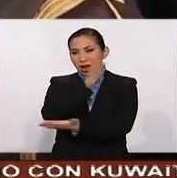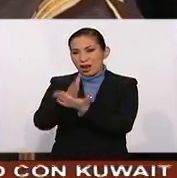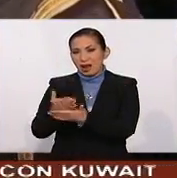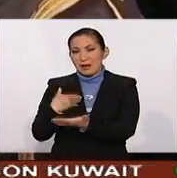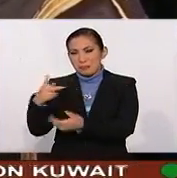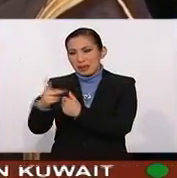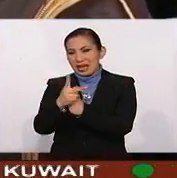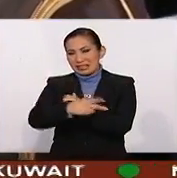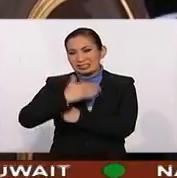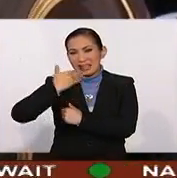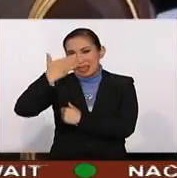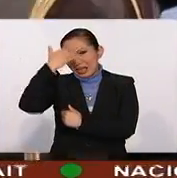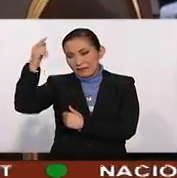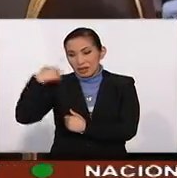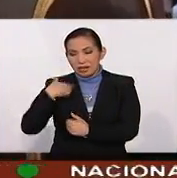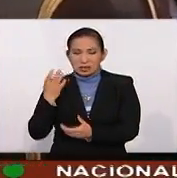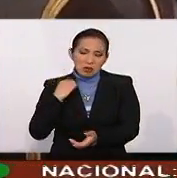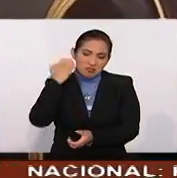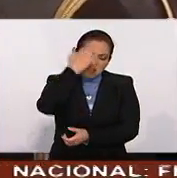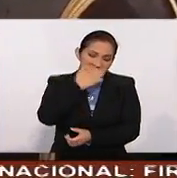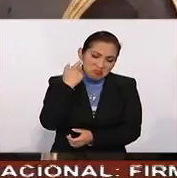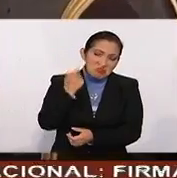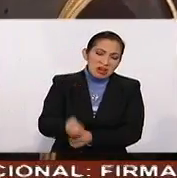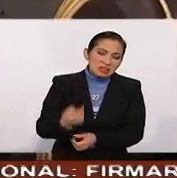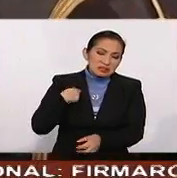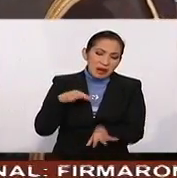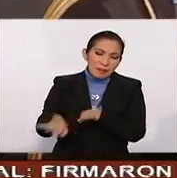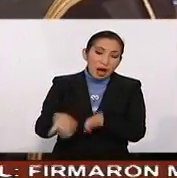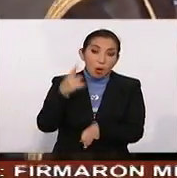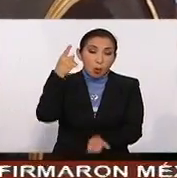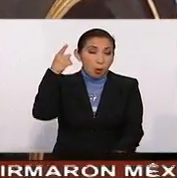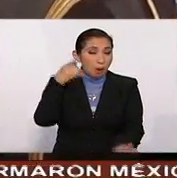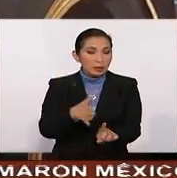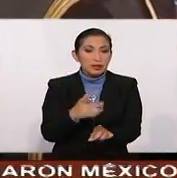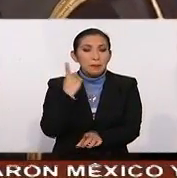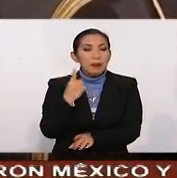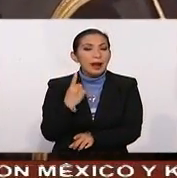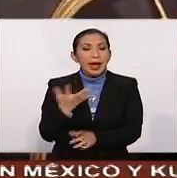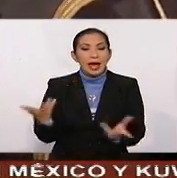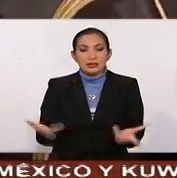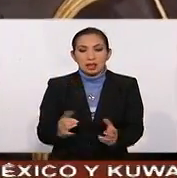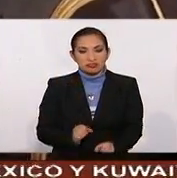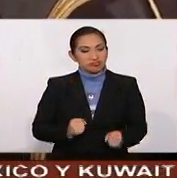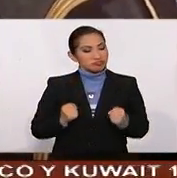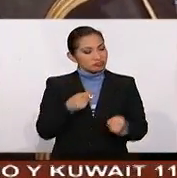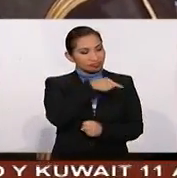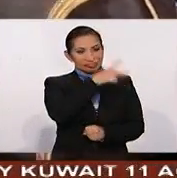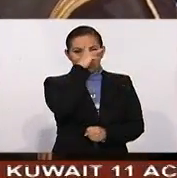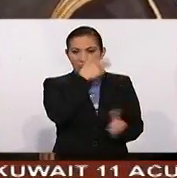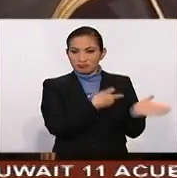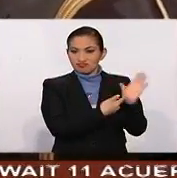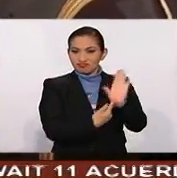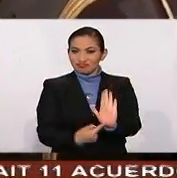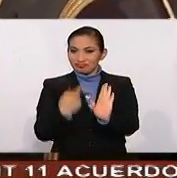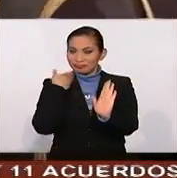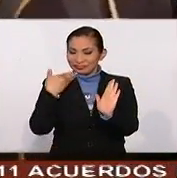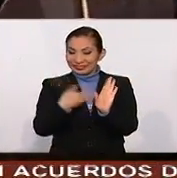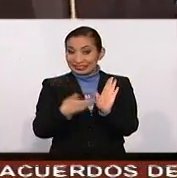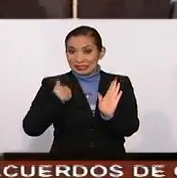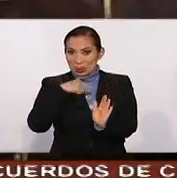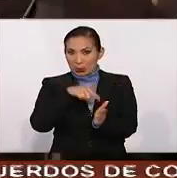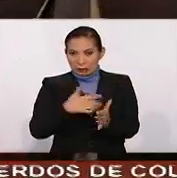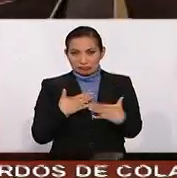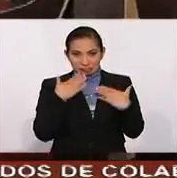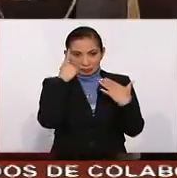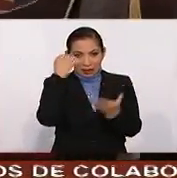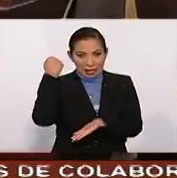el presidente hizo un balance de esta gira de trabajo, donde uno de los objetivos era destacar las fortalezas que tiene México y que lo hacen un destino